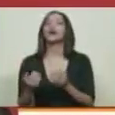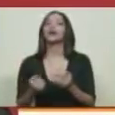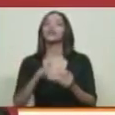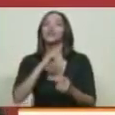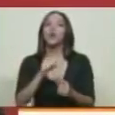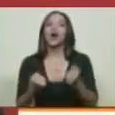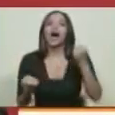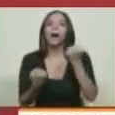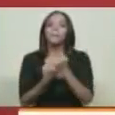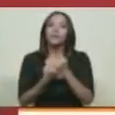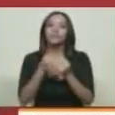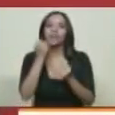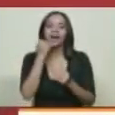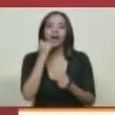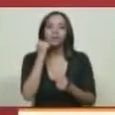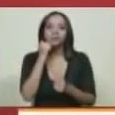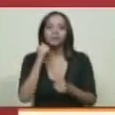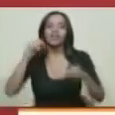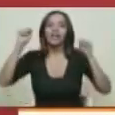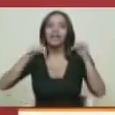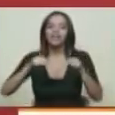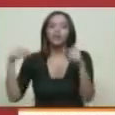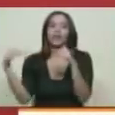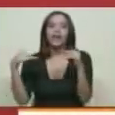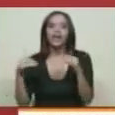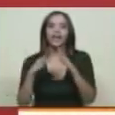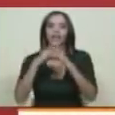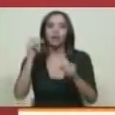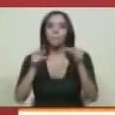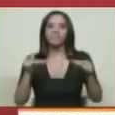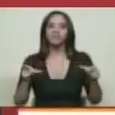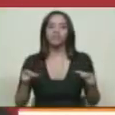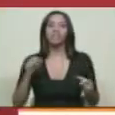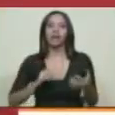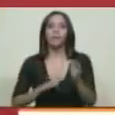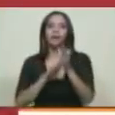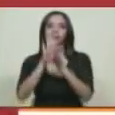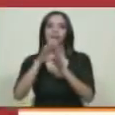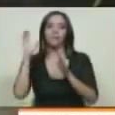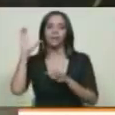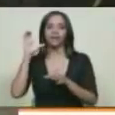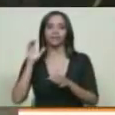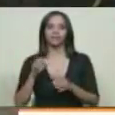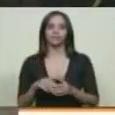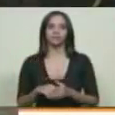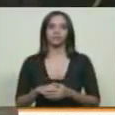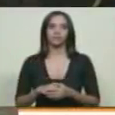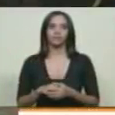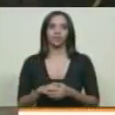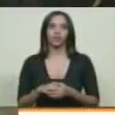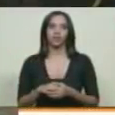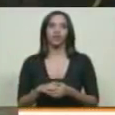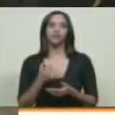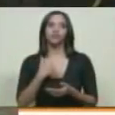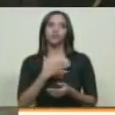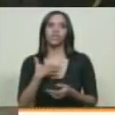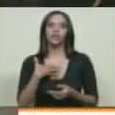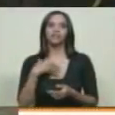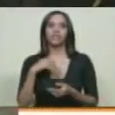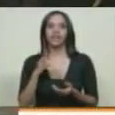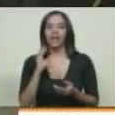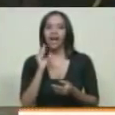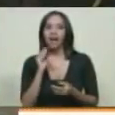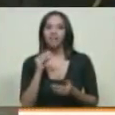sin vergüenza. Esto es una guerra de todos y entre todas que vamos a sacar el país adelante. Precisamente, Nera, es que ahí, yo quiero hacer un comentario que tiene que